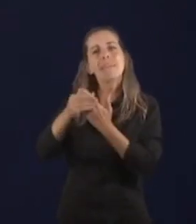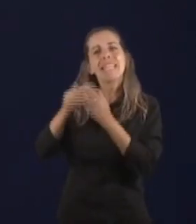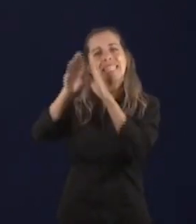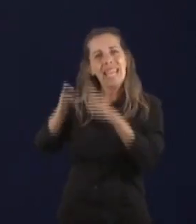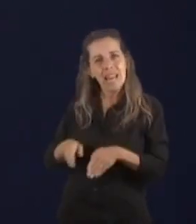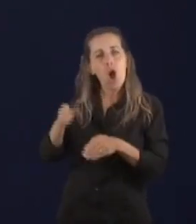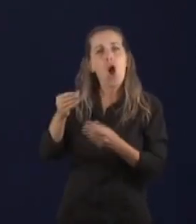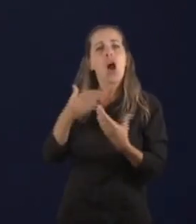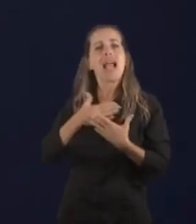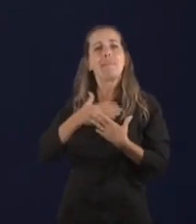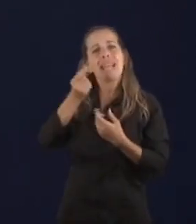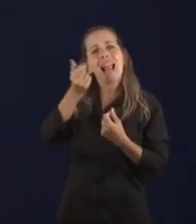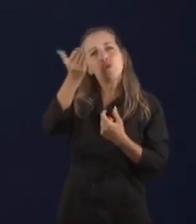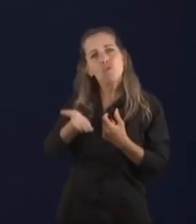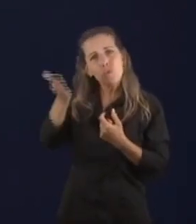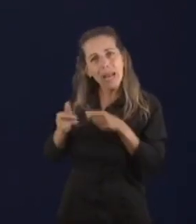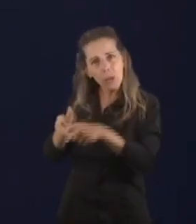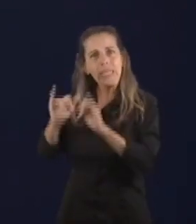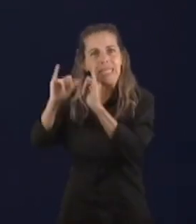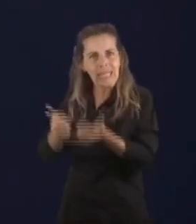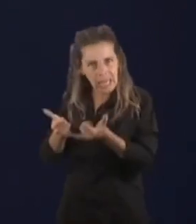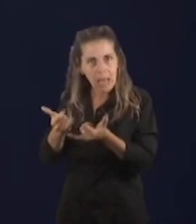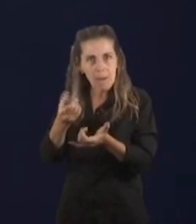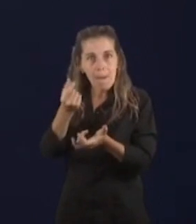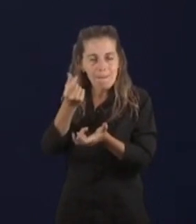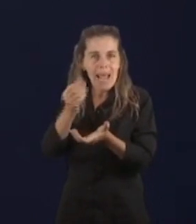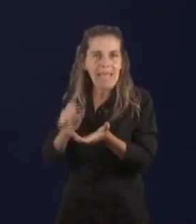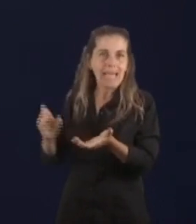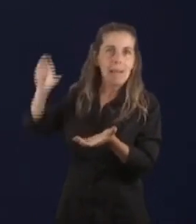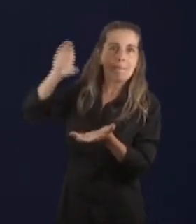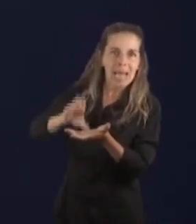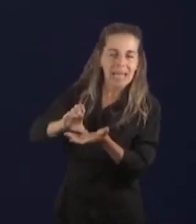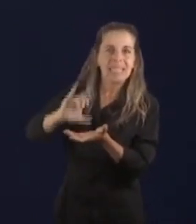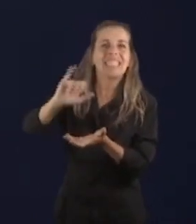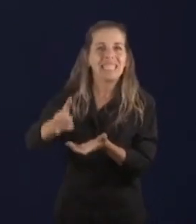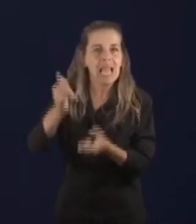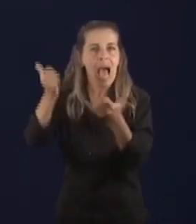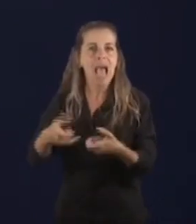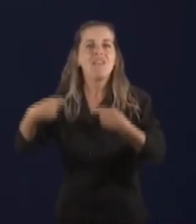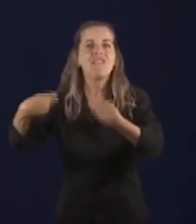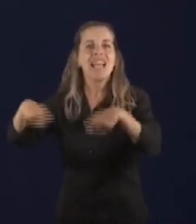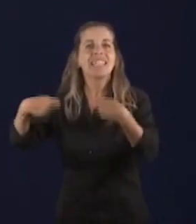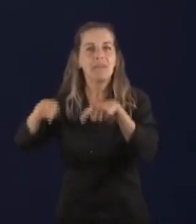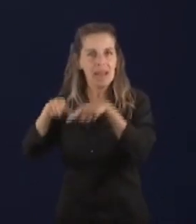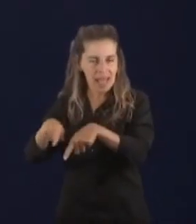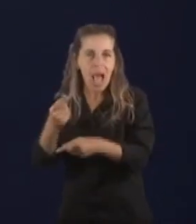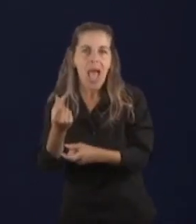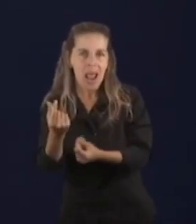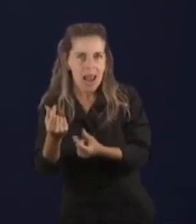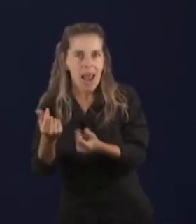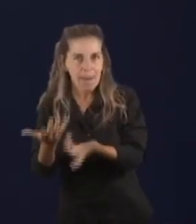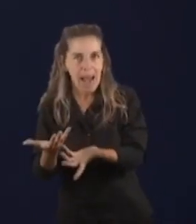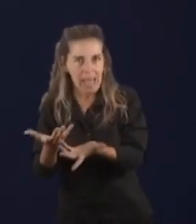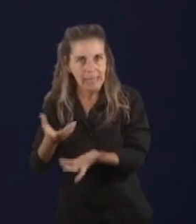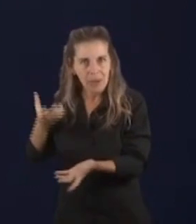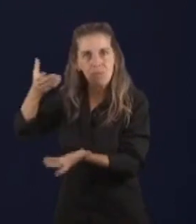efectivamente asistir a los más vulnerables tiene flexibilidad cierta flexibilidad en el uso de sus eh